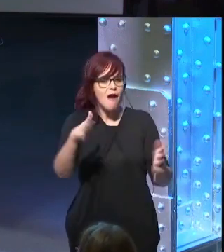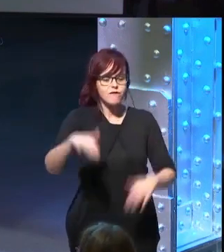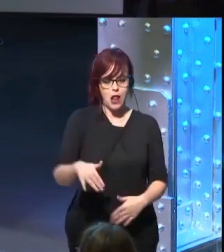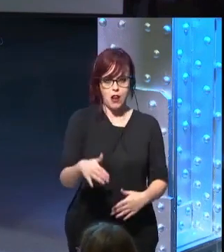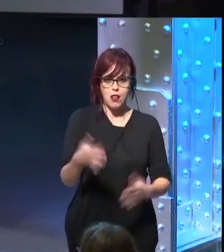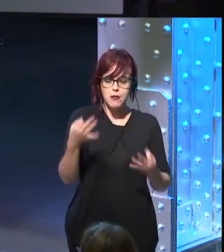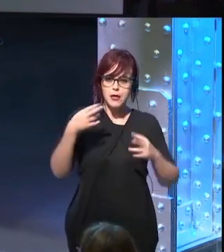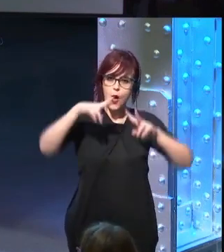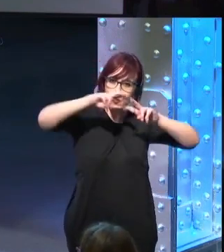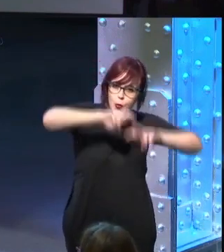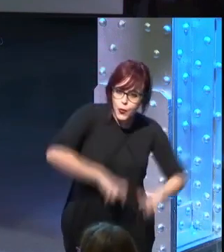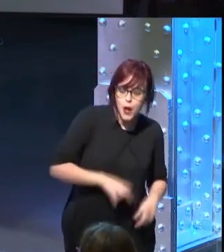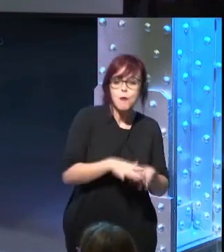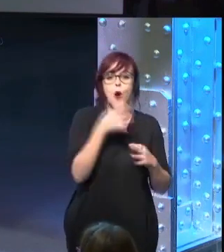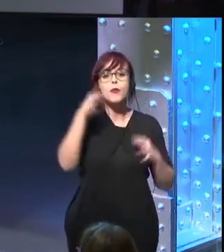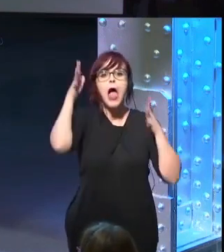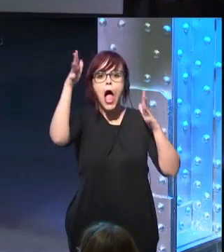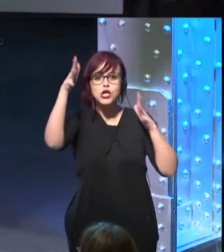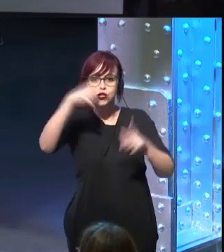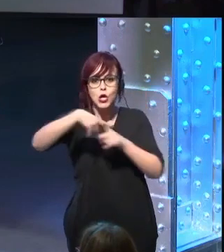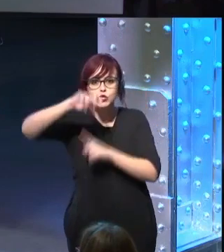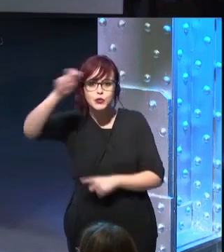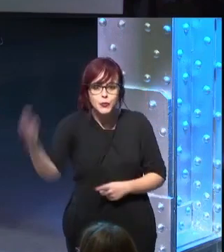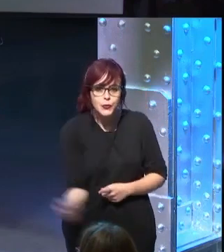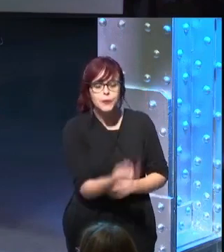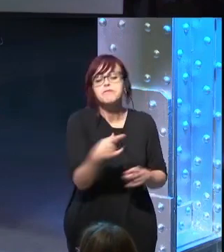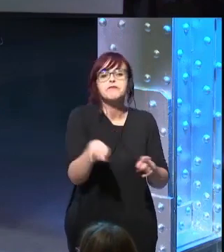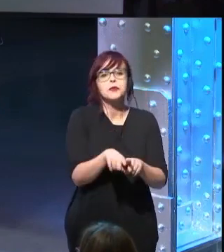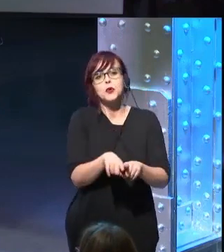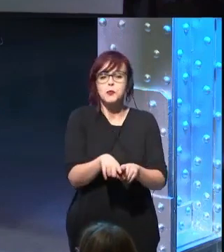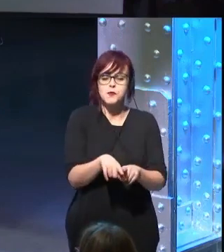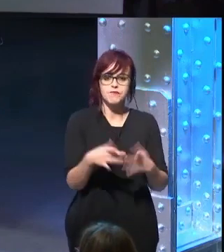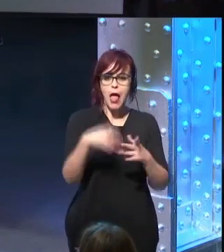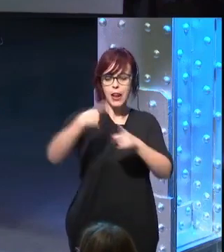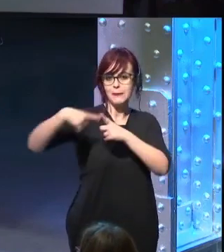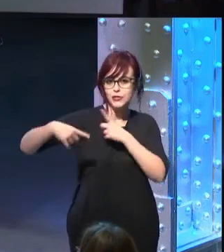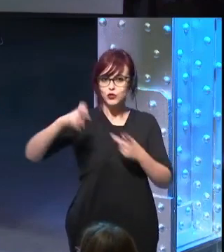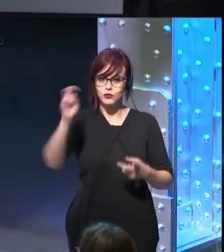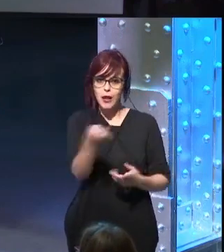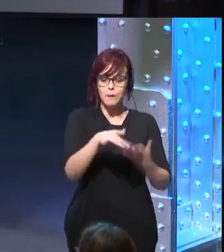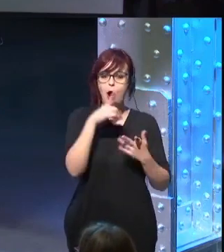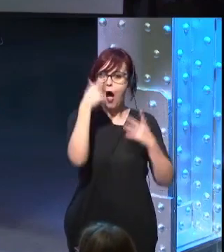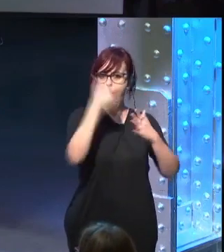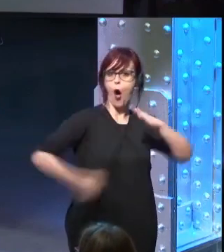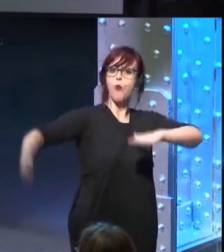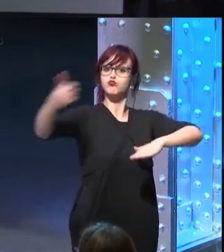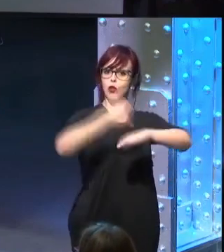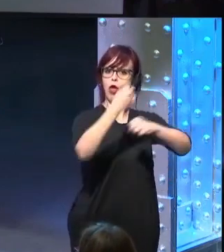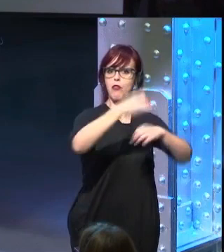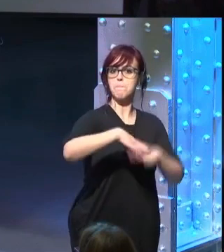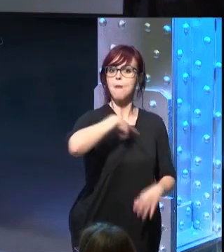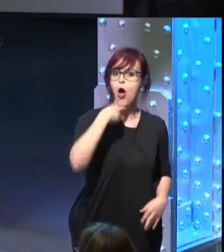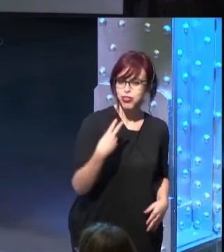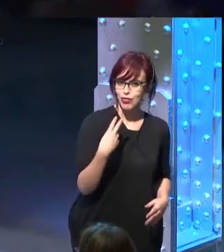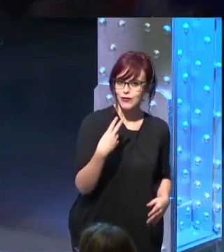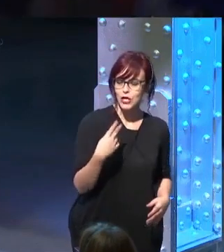muchas veces se pueden recomendar diferentes cosas, diferentes elementos en torno a esta autoridad de la voz y